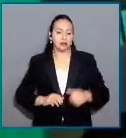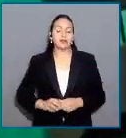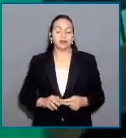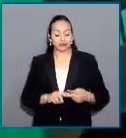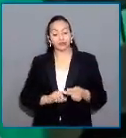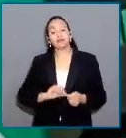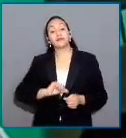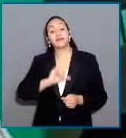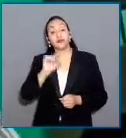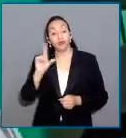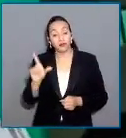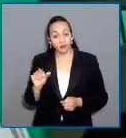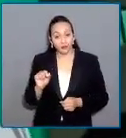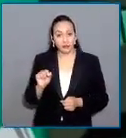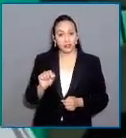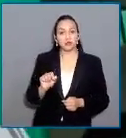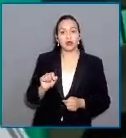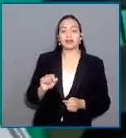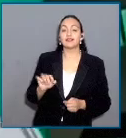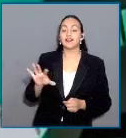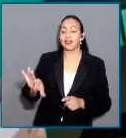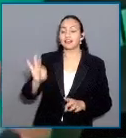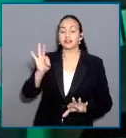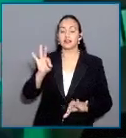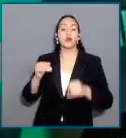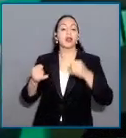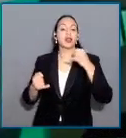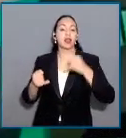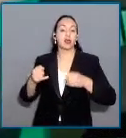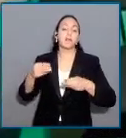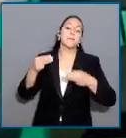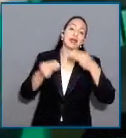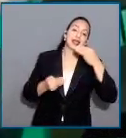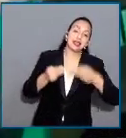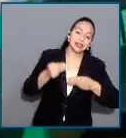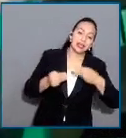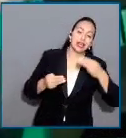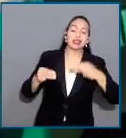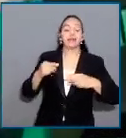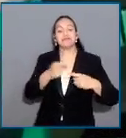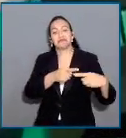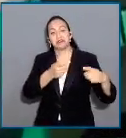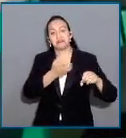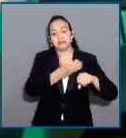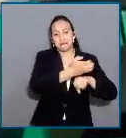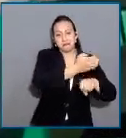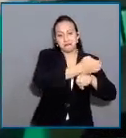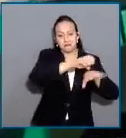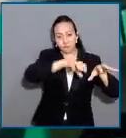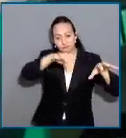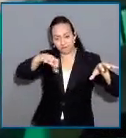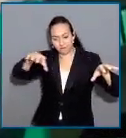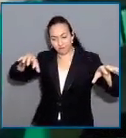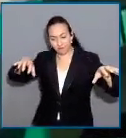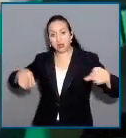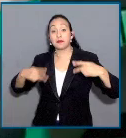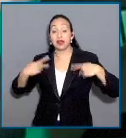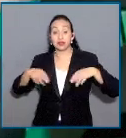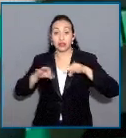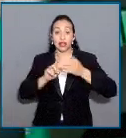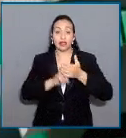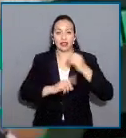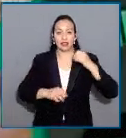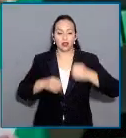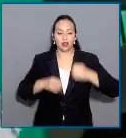la selección de aspirantes a magistradas y magistrados de salas regionales y sala superior del Tribunal Electoral, integrantes